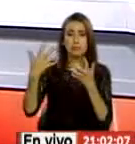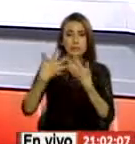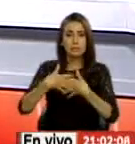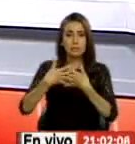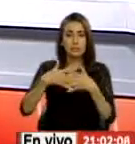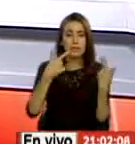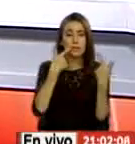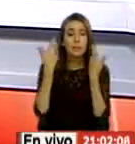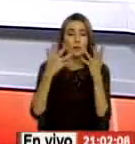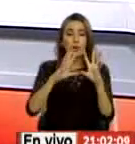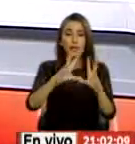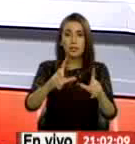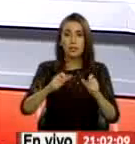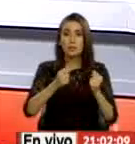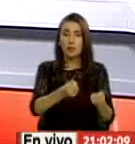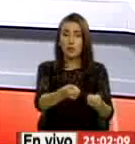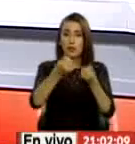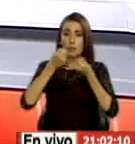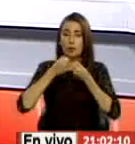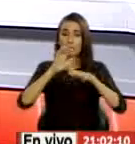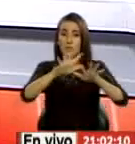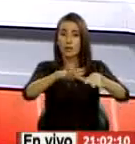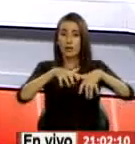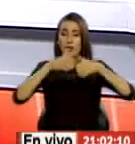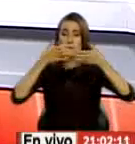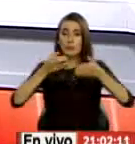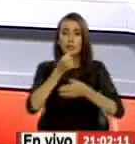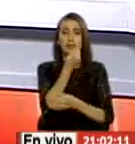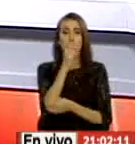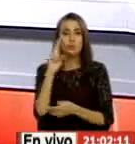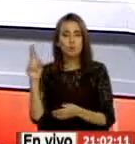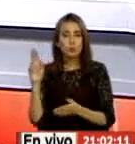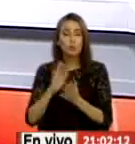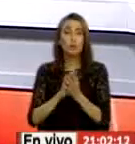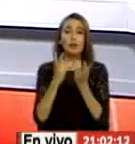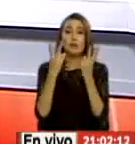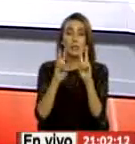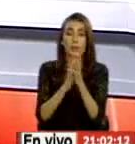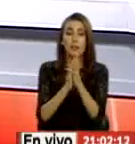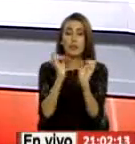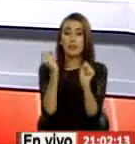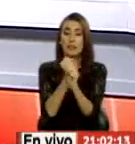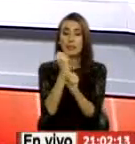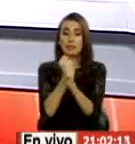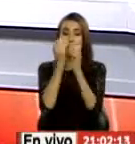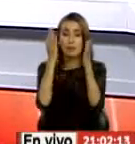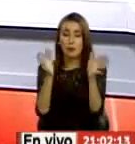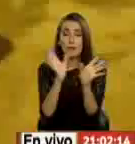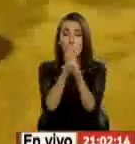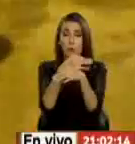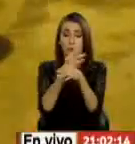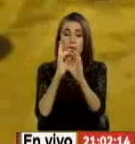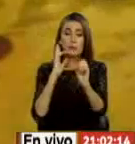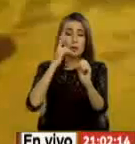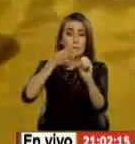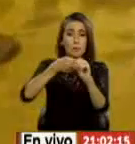operativo contra el contrabando agrícola en el sur del país. Funcionarios públicos están implicados.